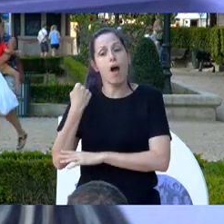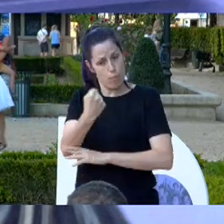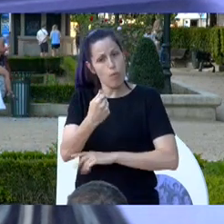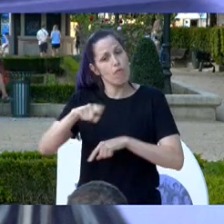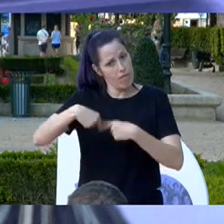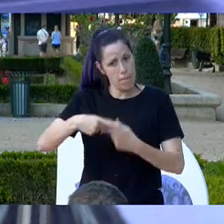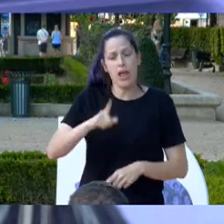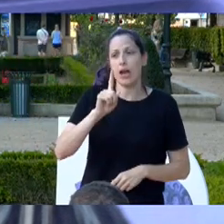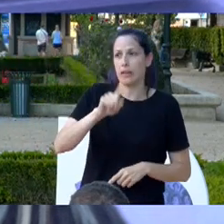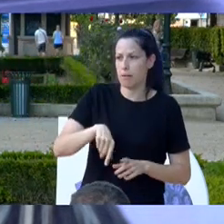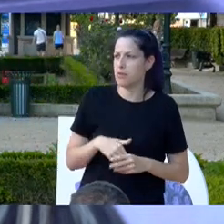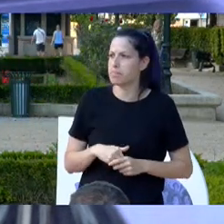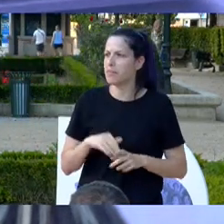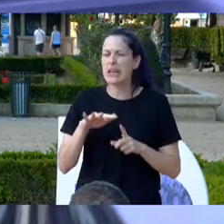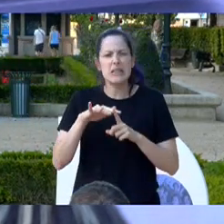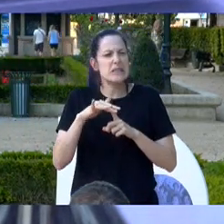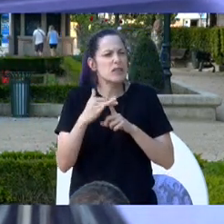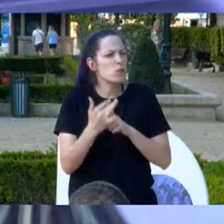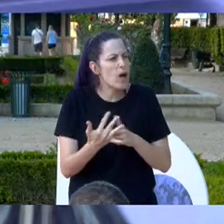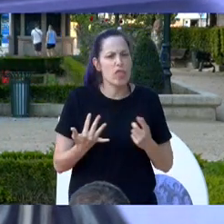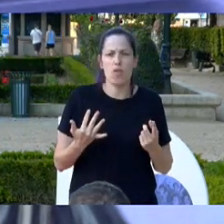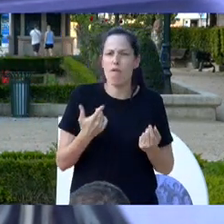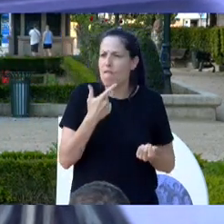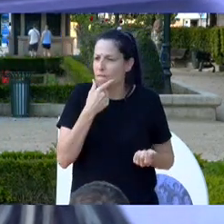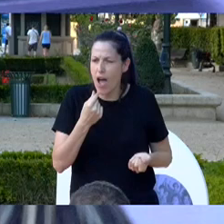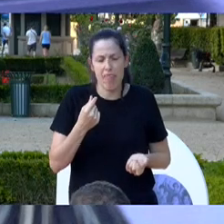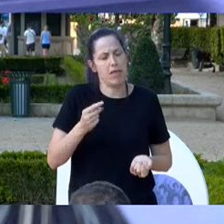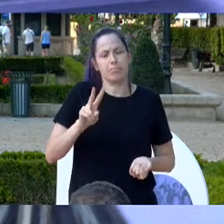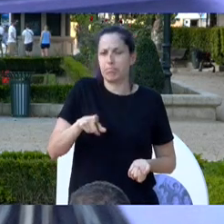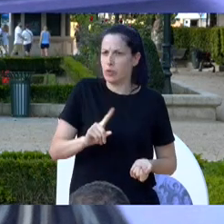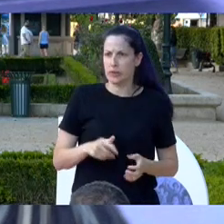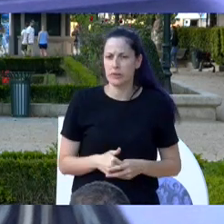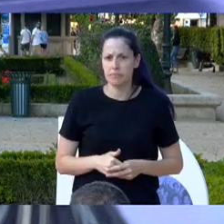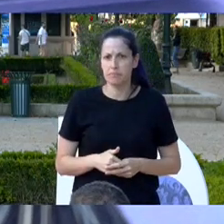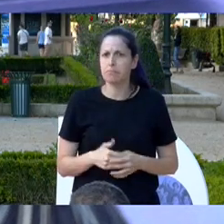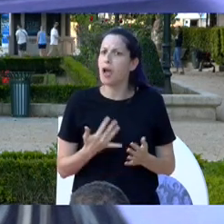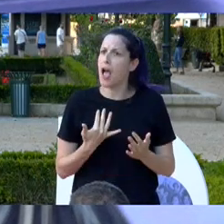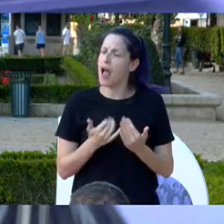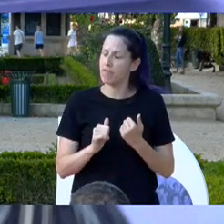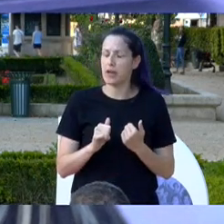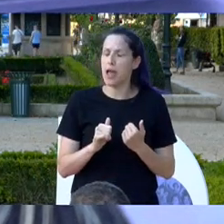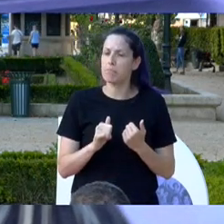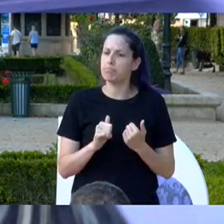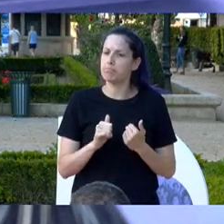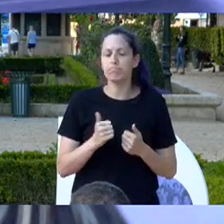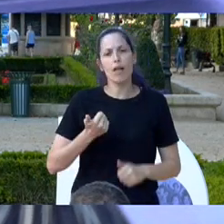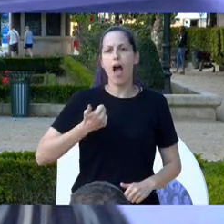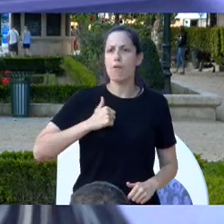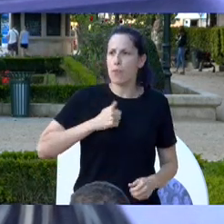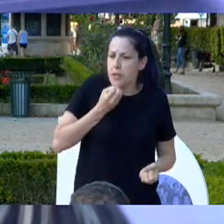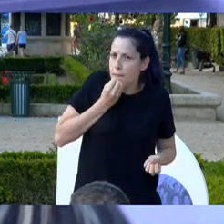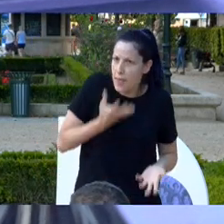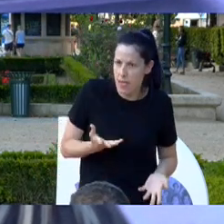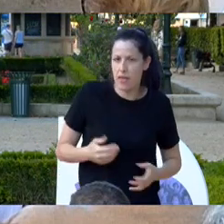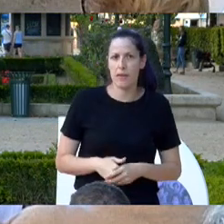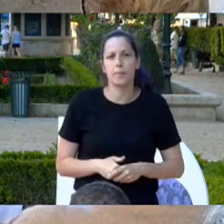Circunstancias nada comuns, nada fáciles, pero insisto en que ela soubo aproveitar moi ben. E eu quería que se